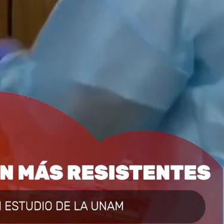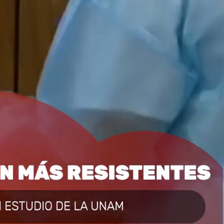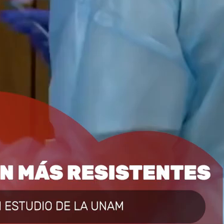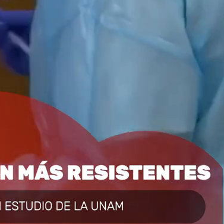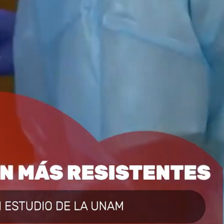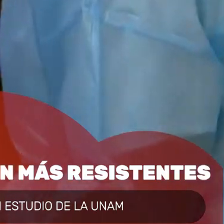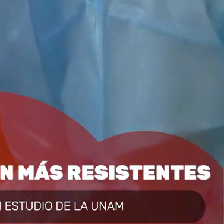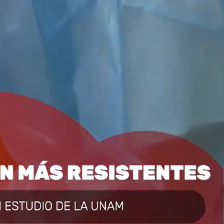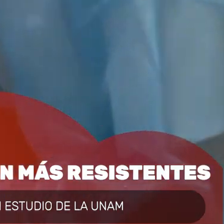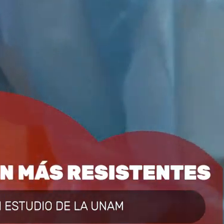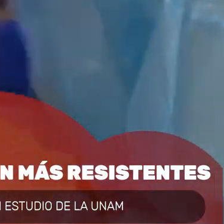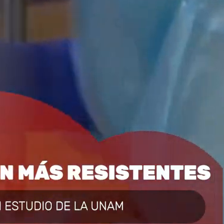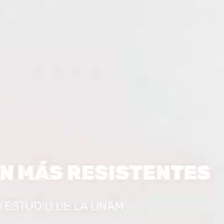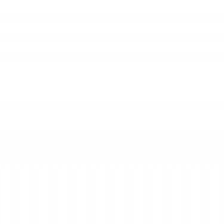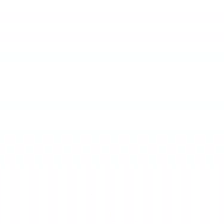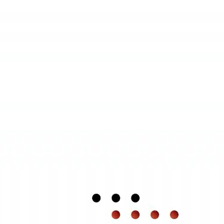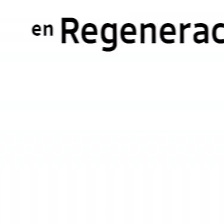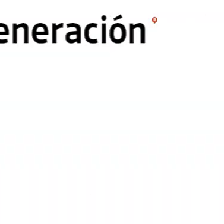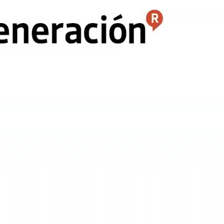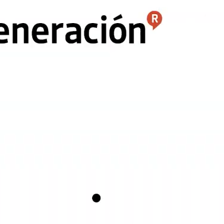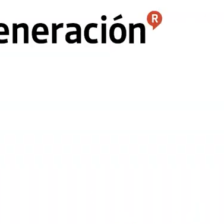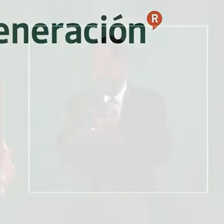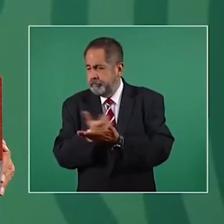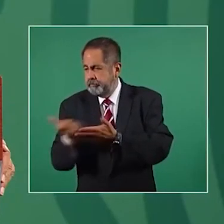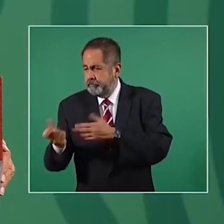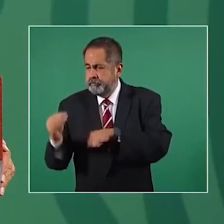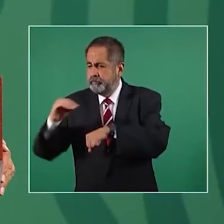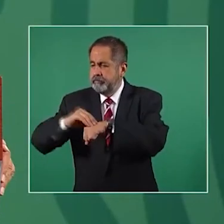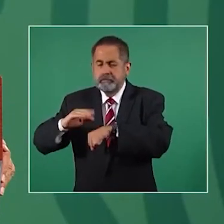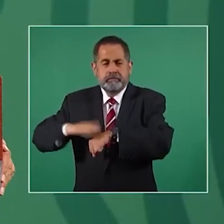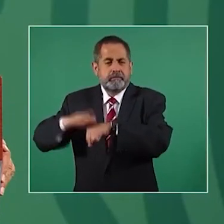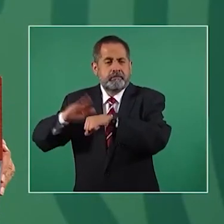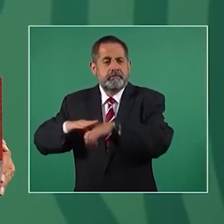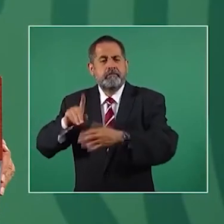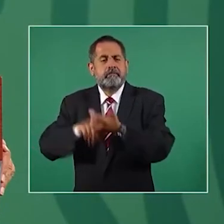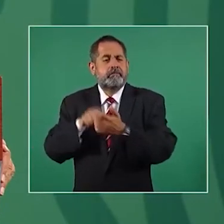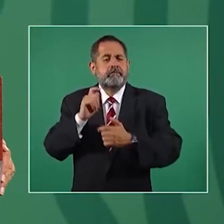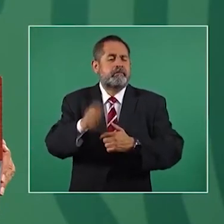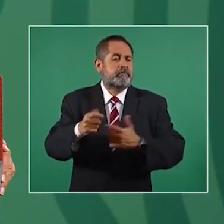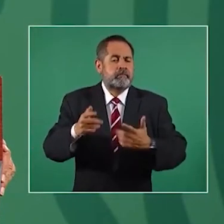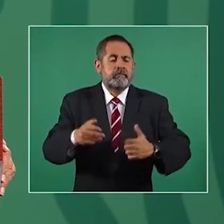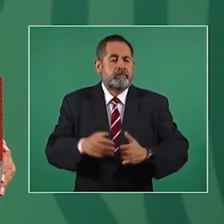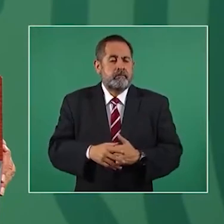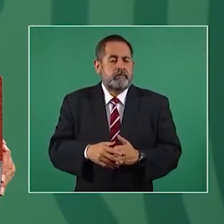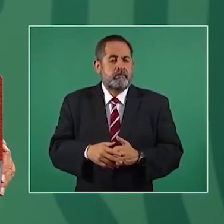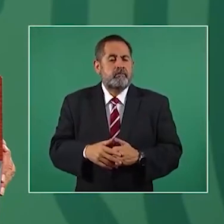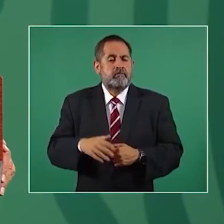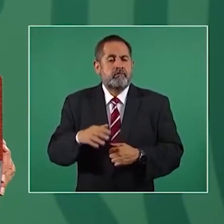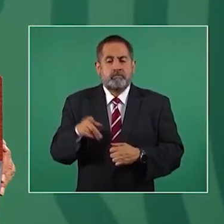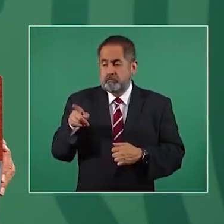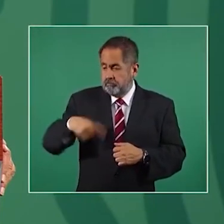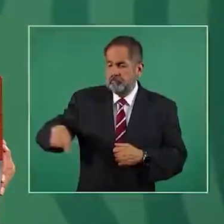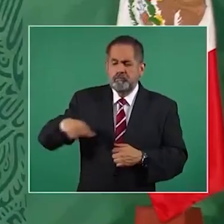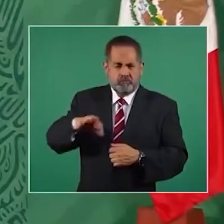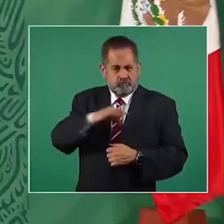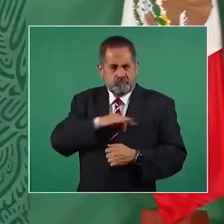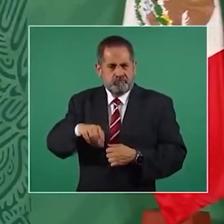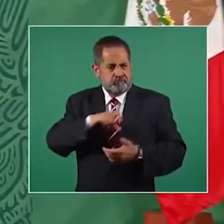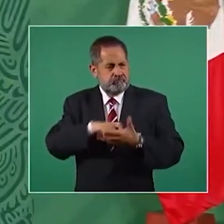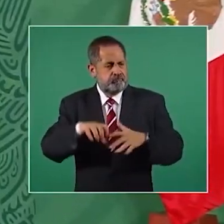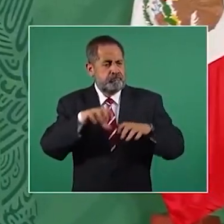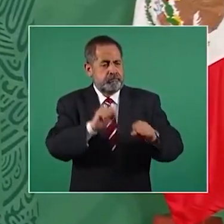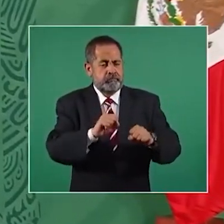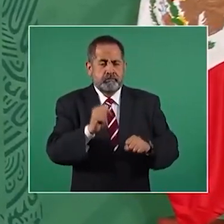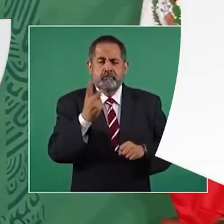y el 65% de los fallecidos son hombres. Y eso solo ha significado tener capacidad de compra para